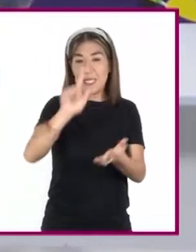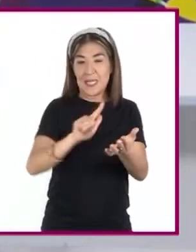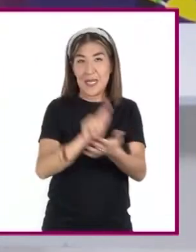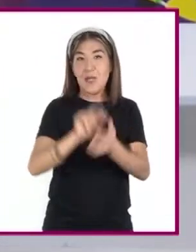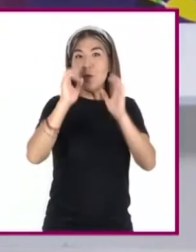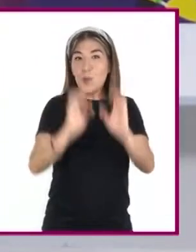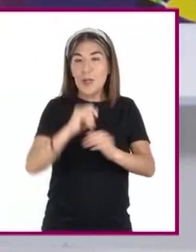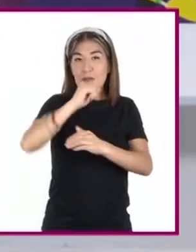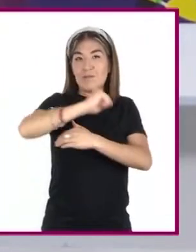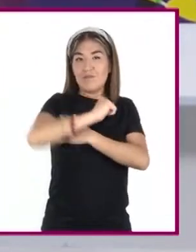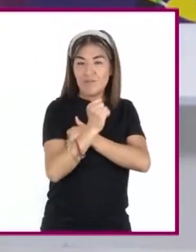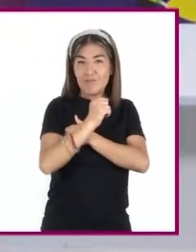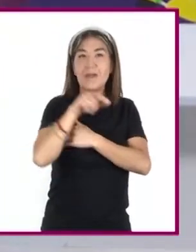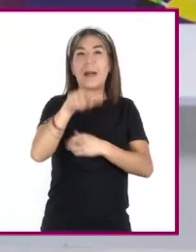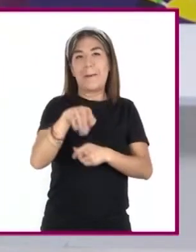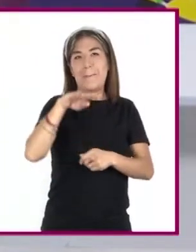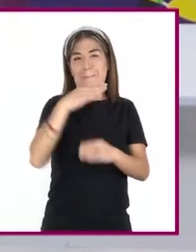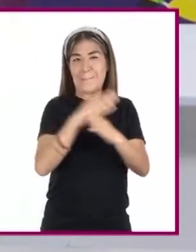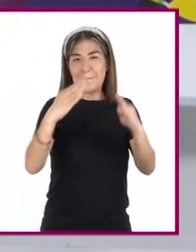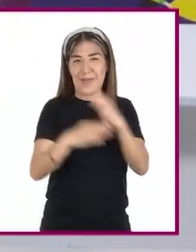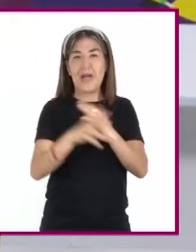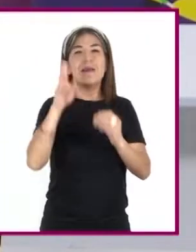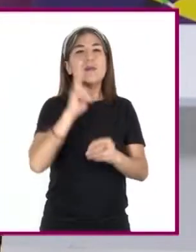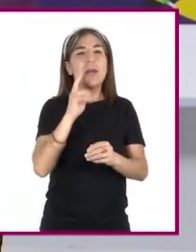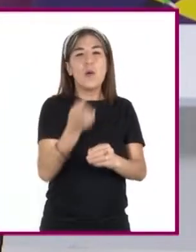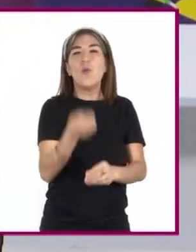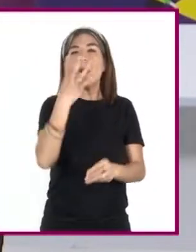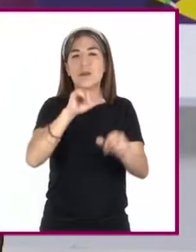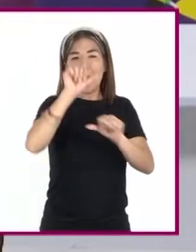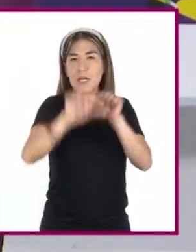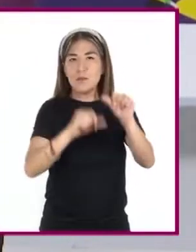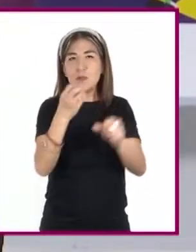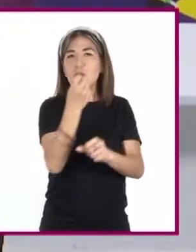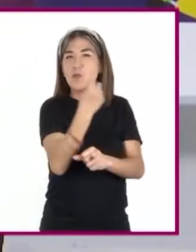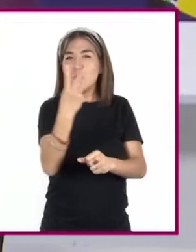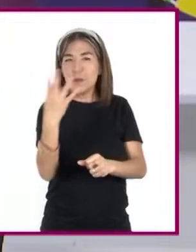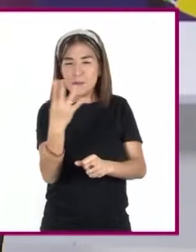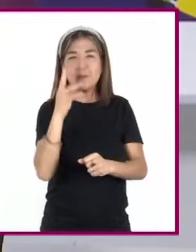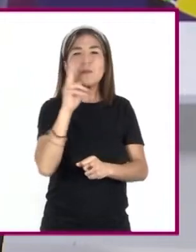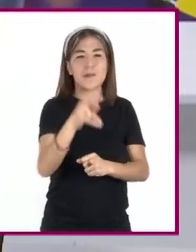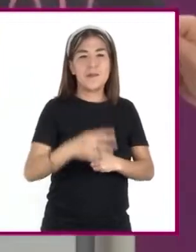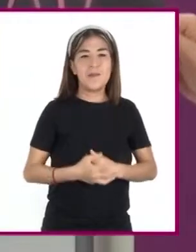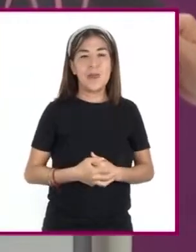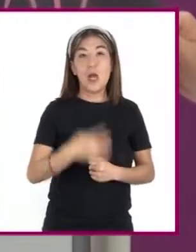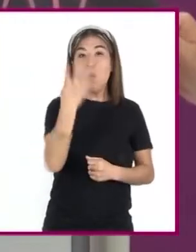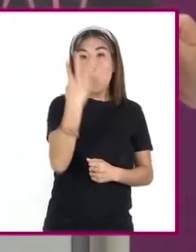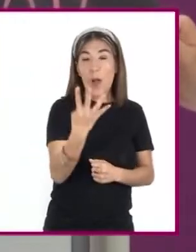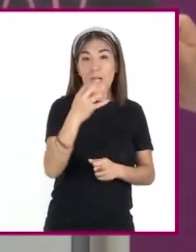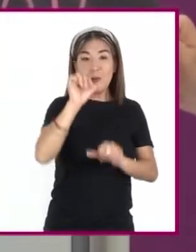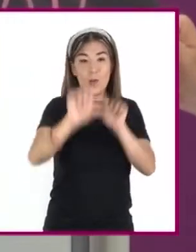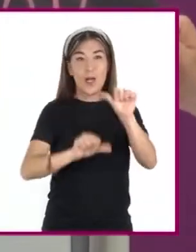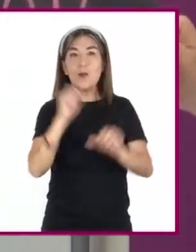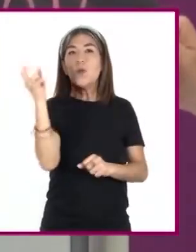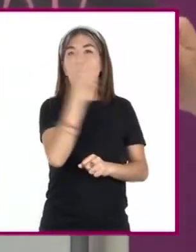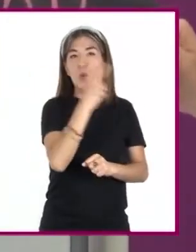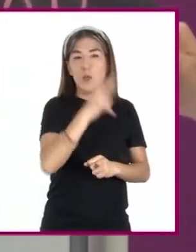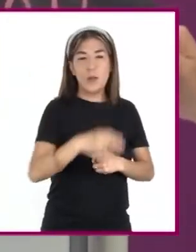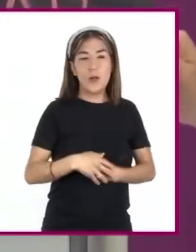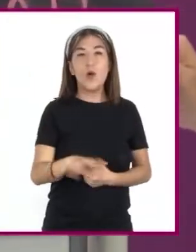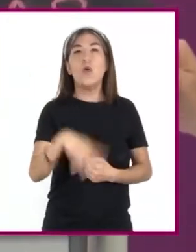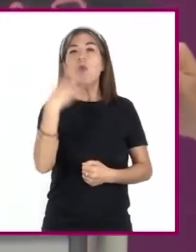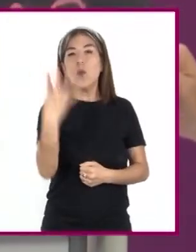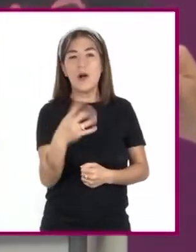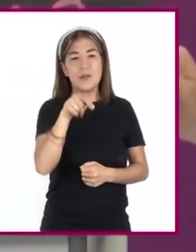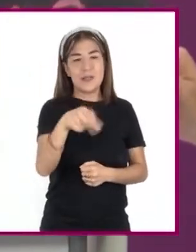la materia al contar los átomos. Ahora tenemos 4 átomos de oxígeno y 4 átomos